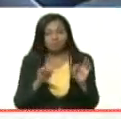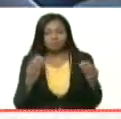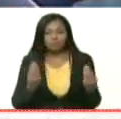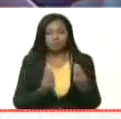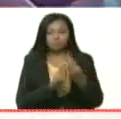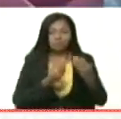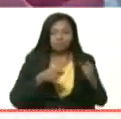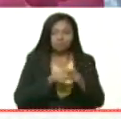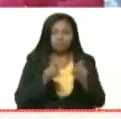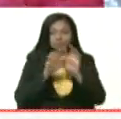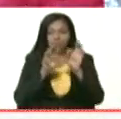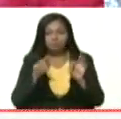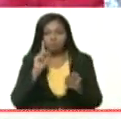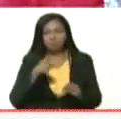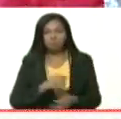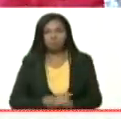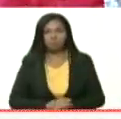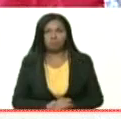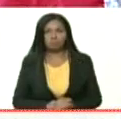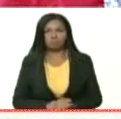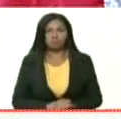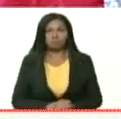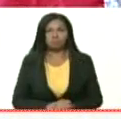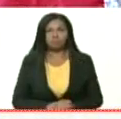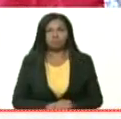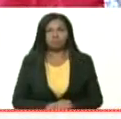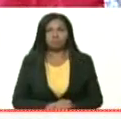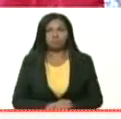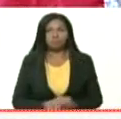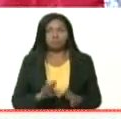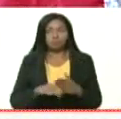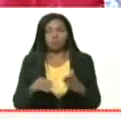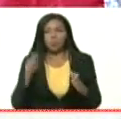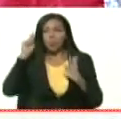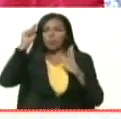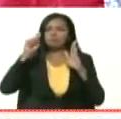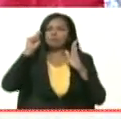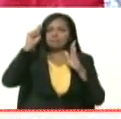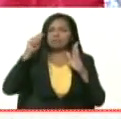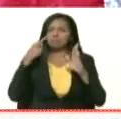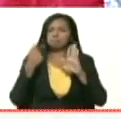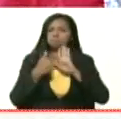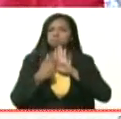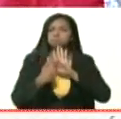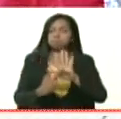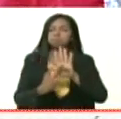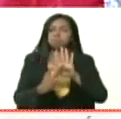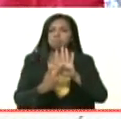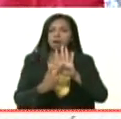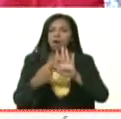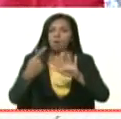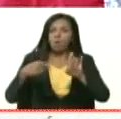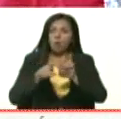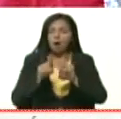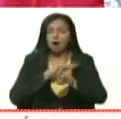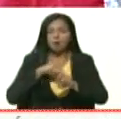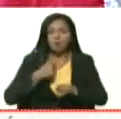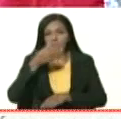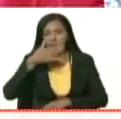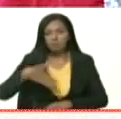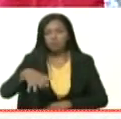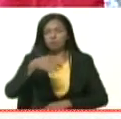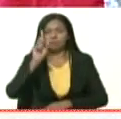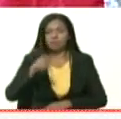conjunto de eventos cinematográficos que le muestren a nuestro pueblo